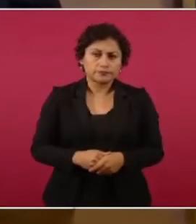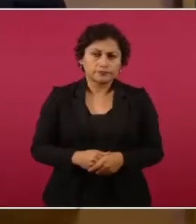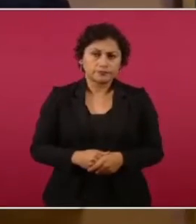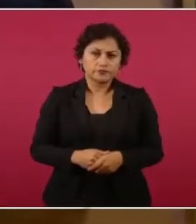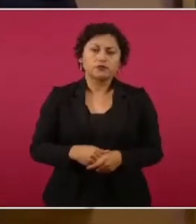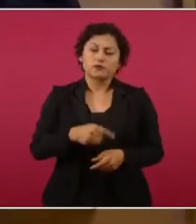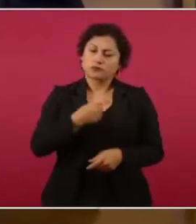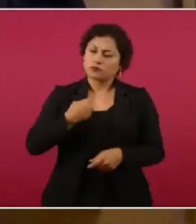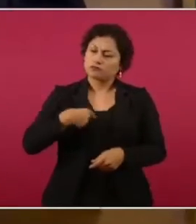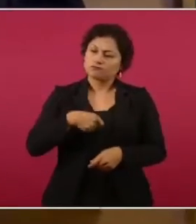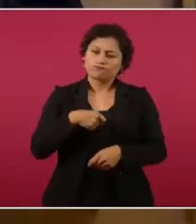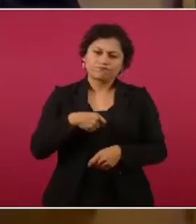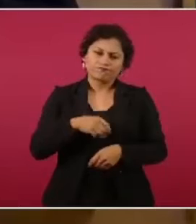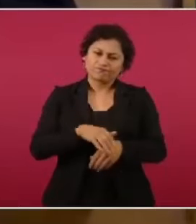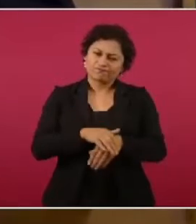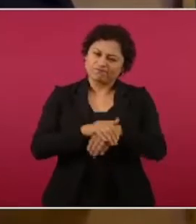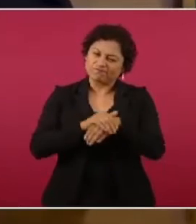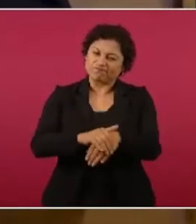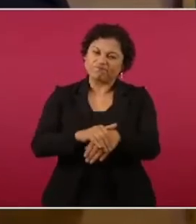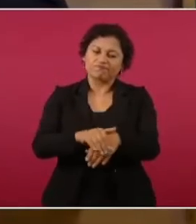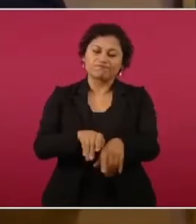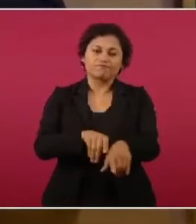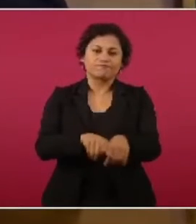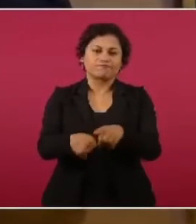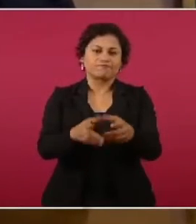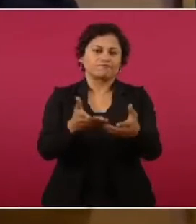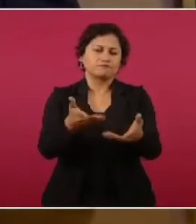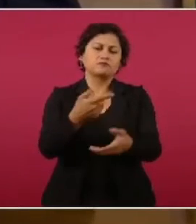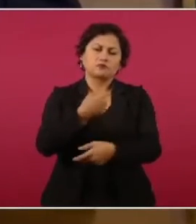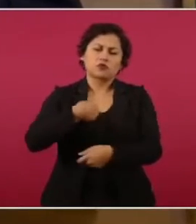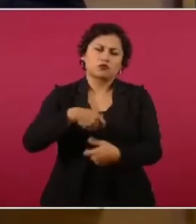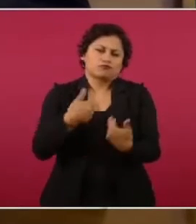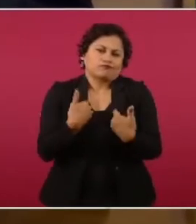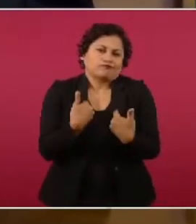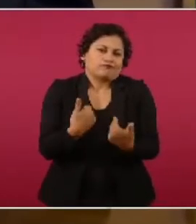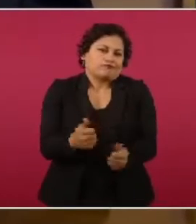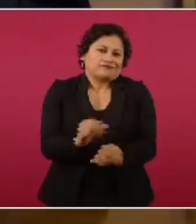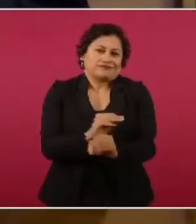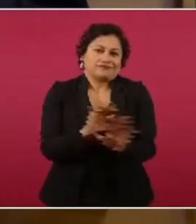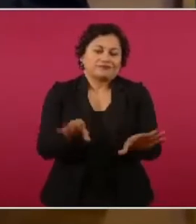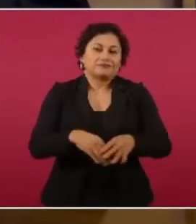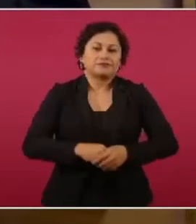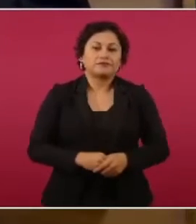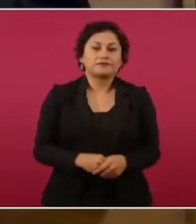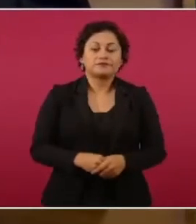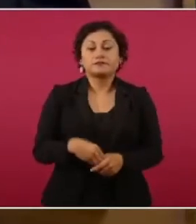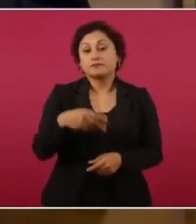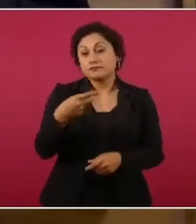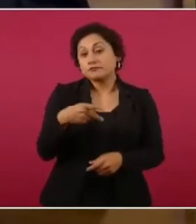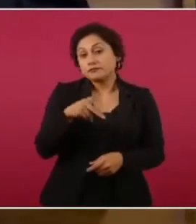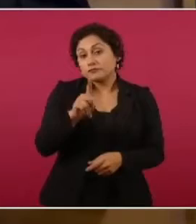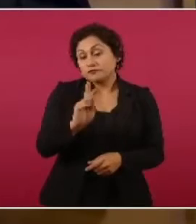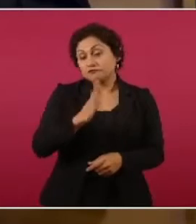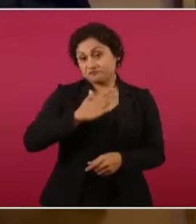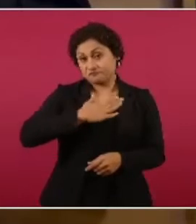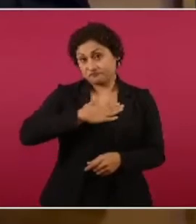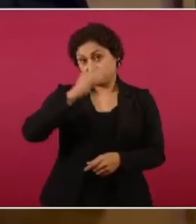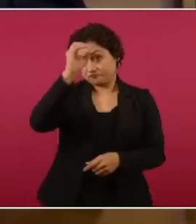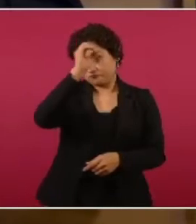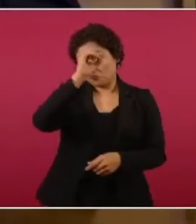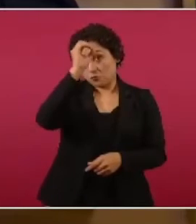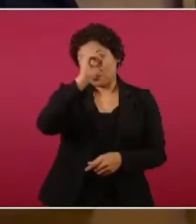Somos hermanos y nosotros entendemos, pero sí sería muy bueno que